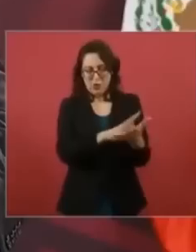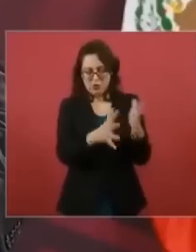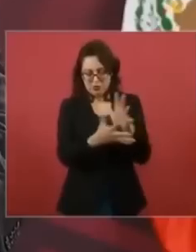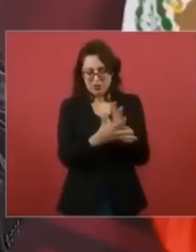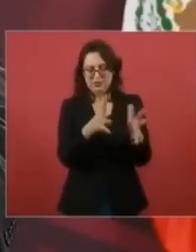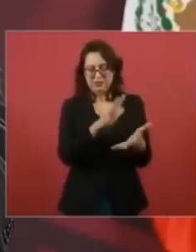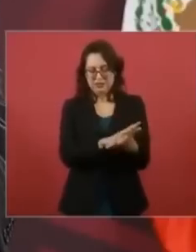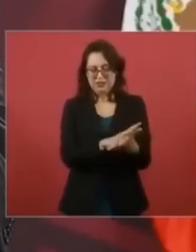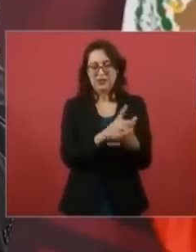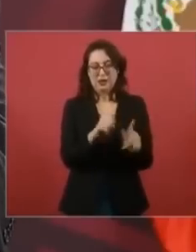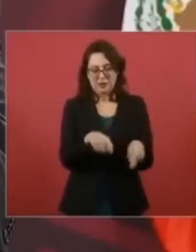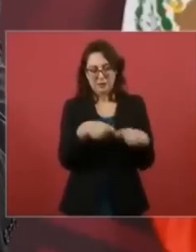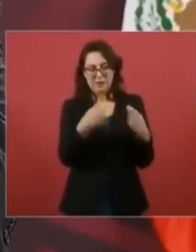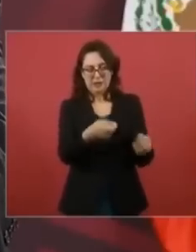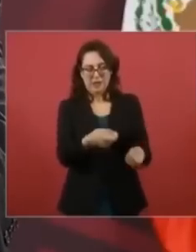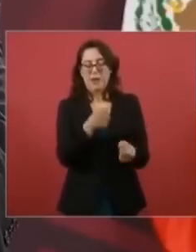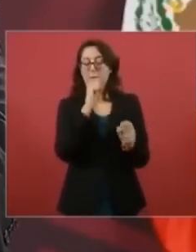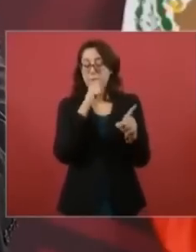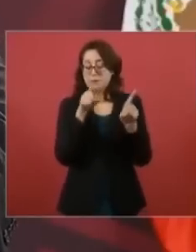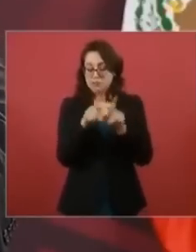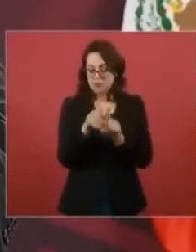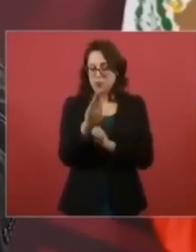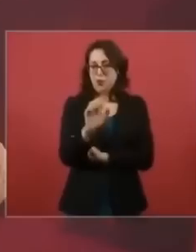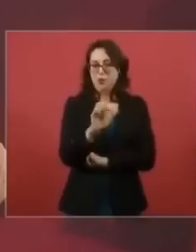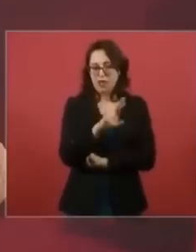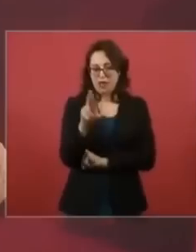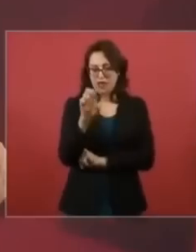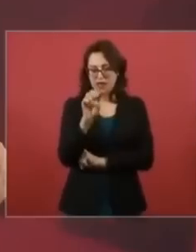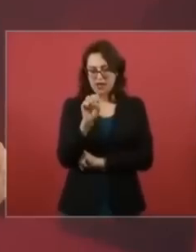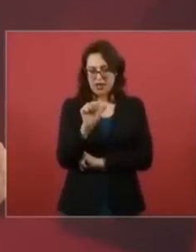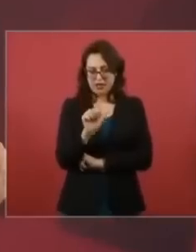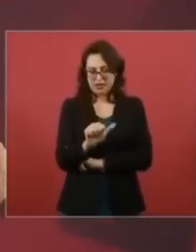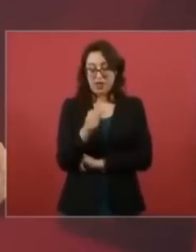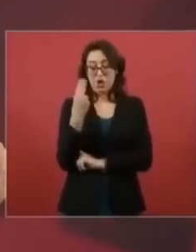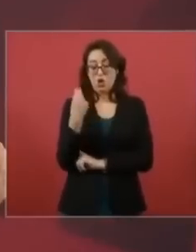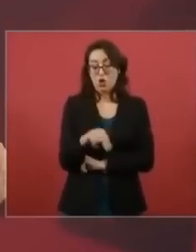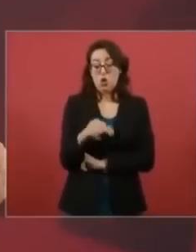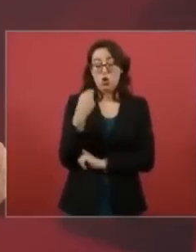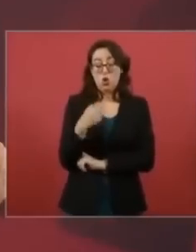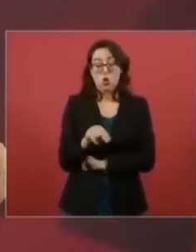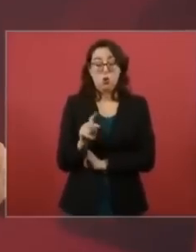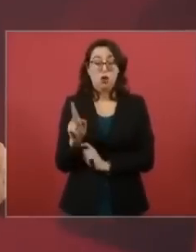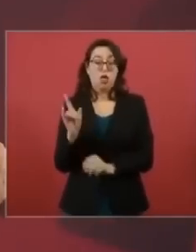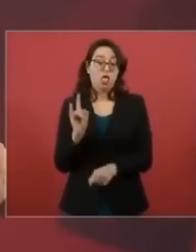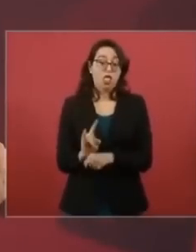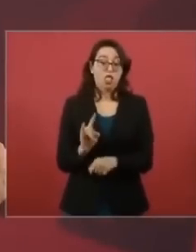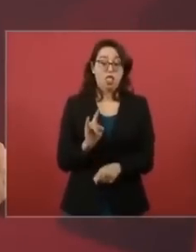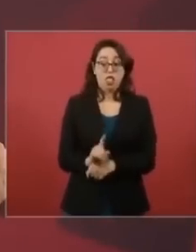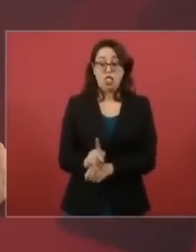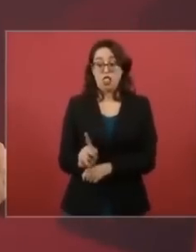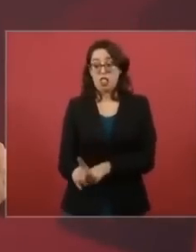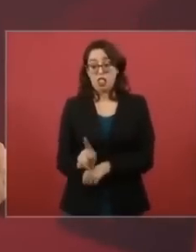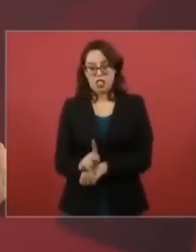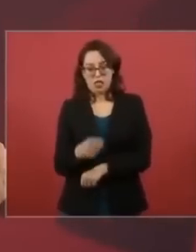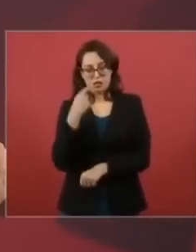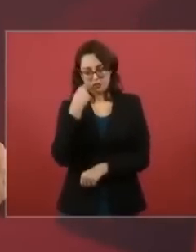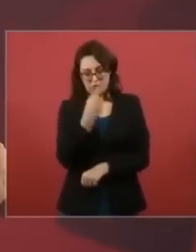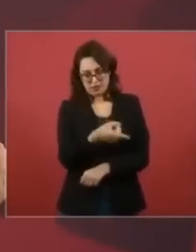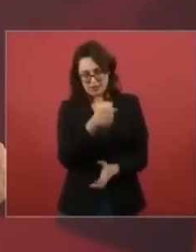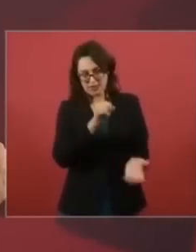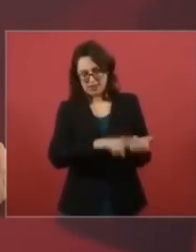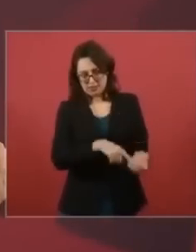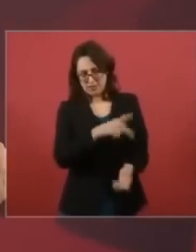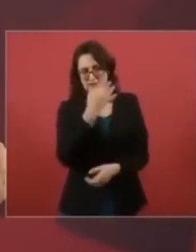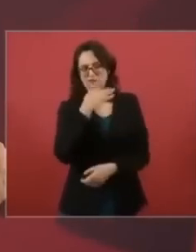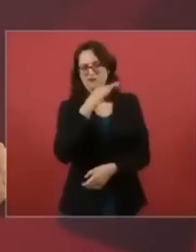Sí, y Barraza era el prestanombre. Uno que estaba ahí en la fiesta,